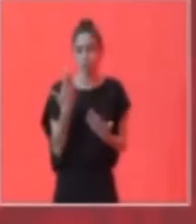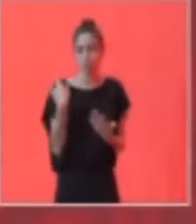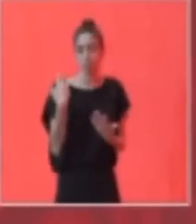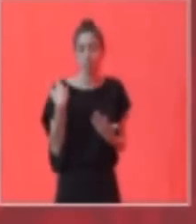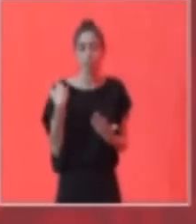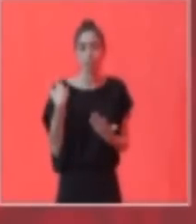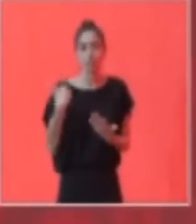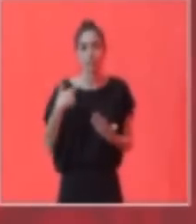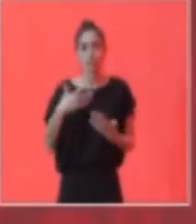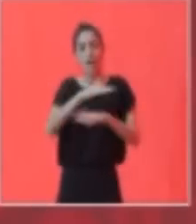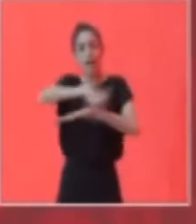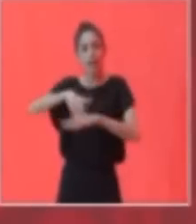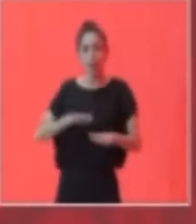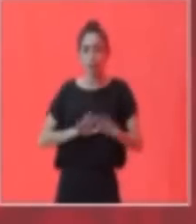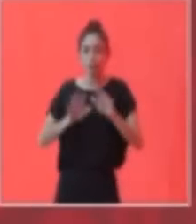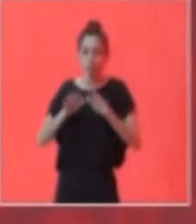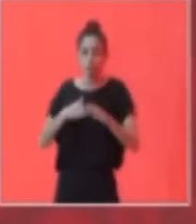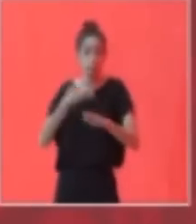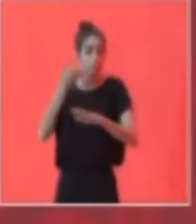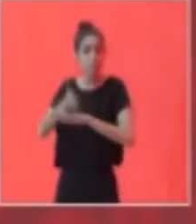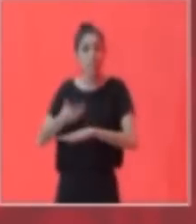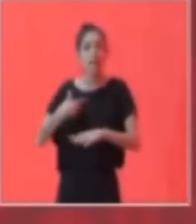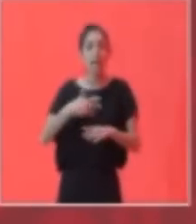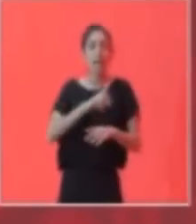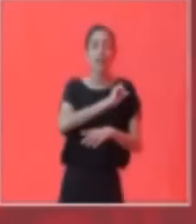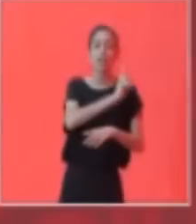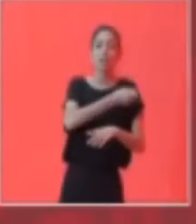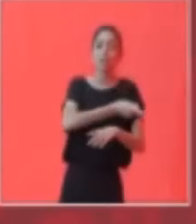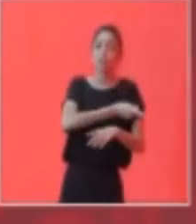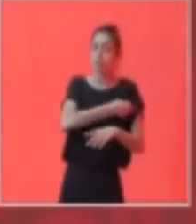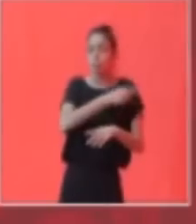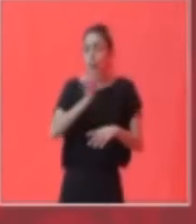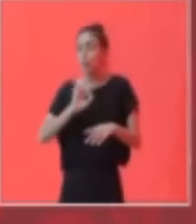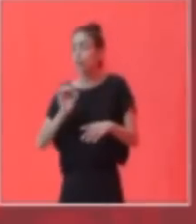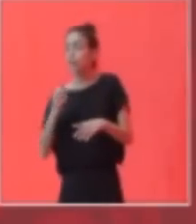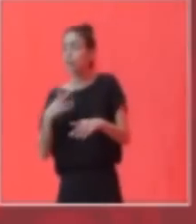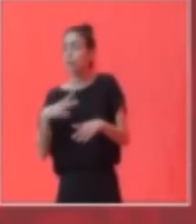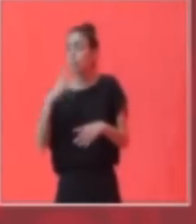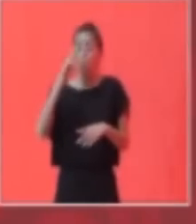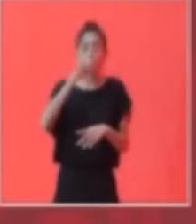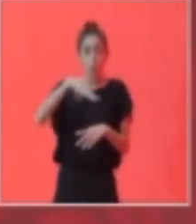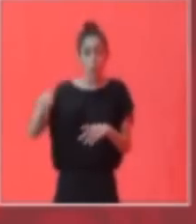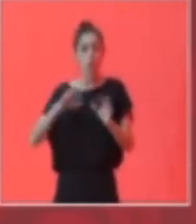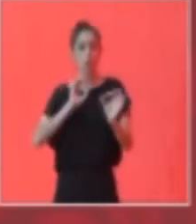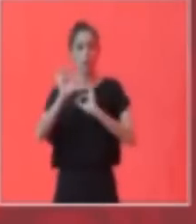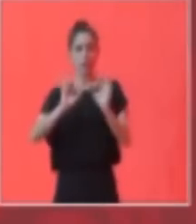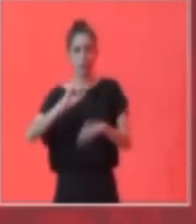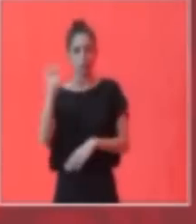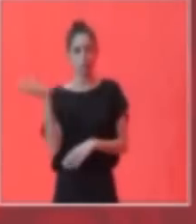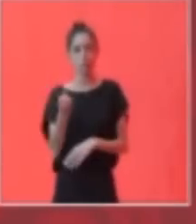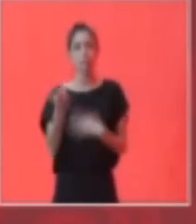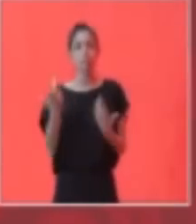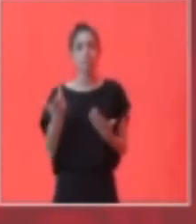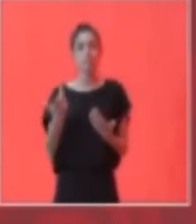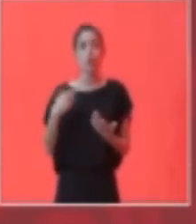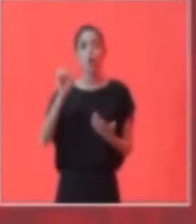en cada calle, museo, teatro, campo de deporte o parque de esta comunidad. Nada se entiende,